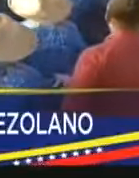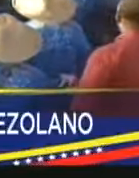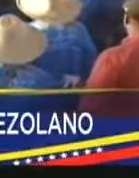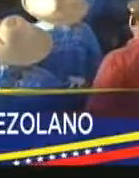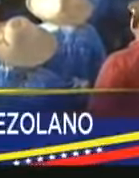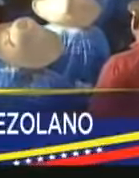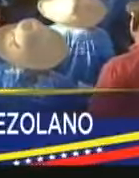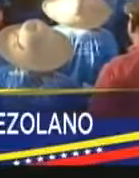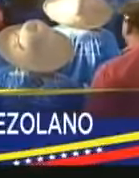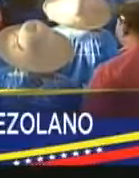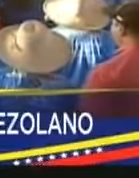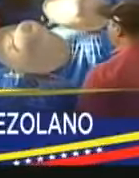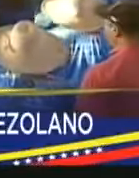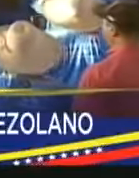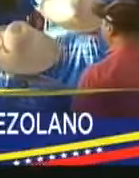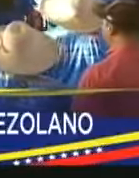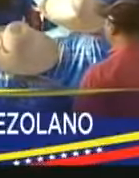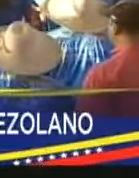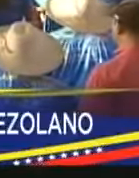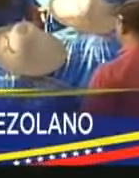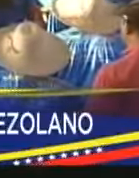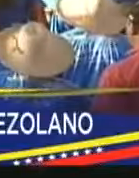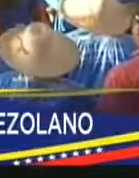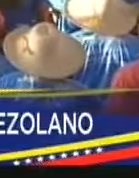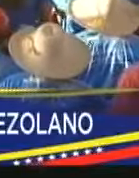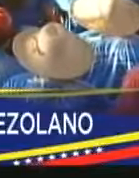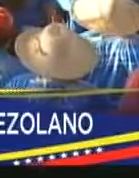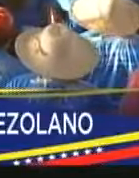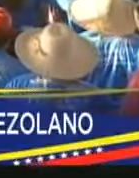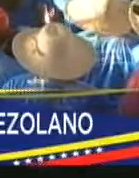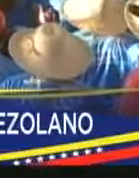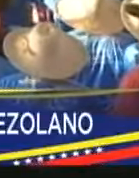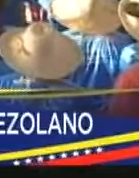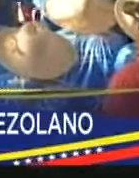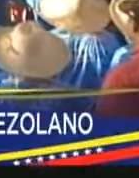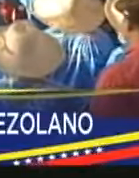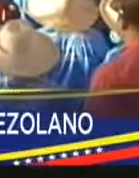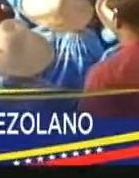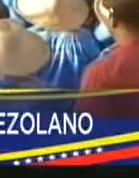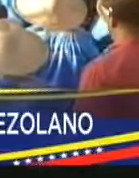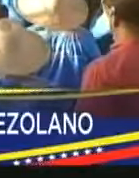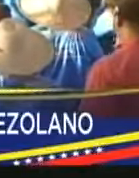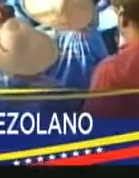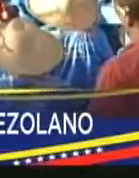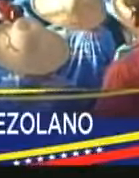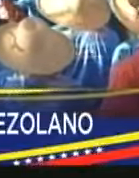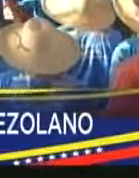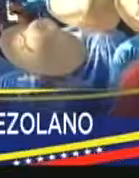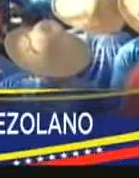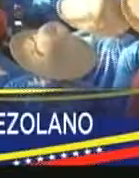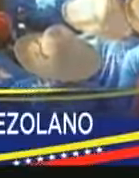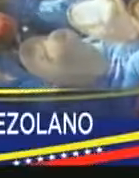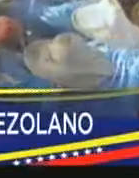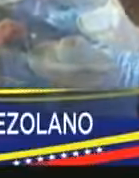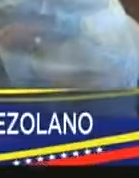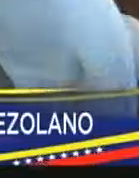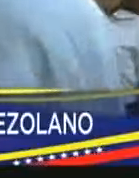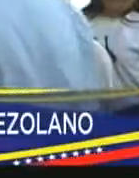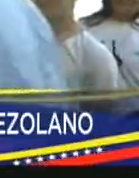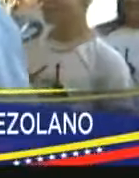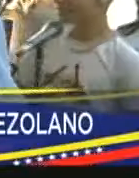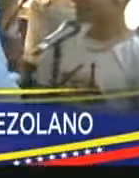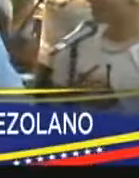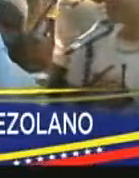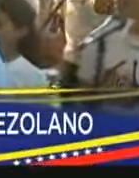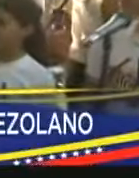protección social. Pero además de los COMPAS, otra de las políticas que viene ejecutando el gobierno bolivariano, el presidente de la